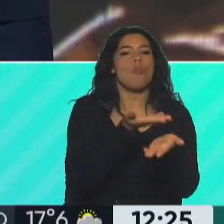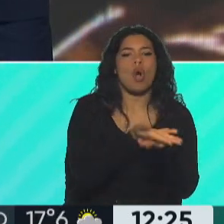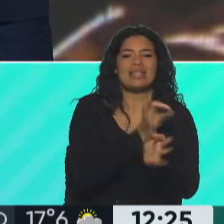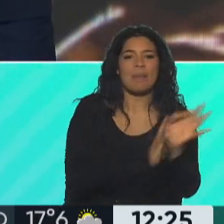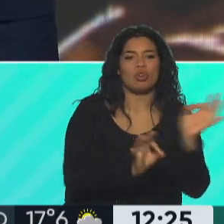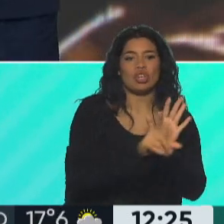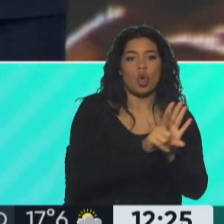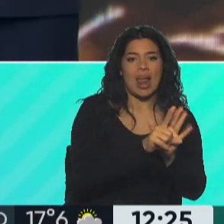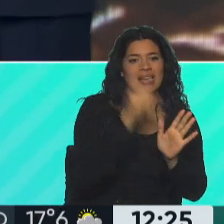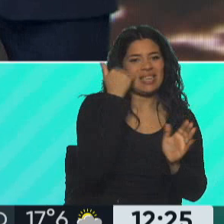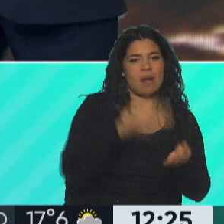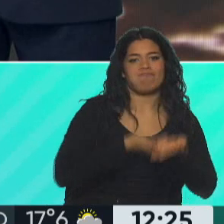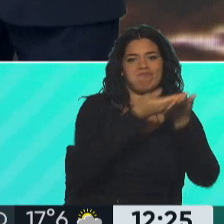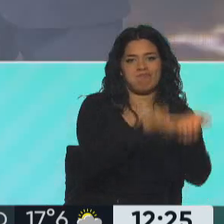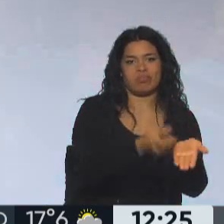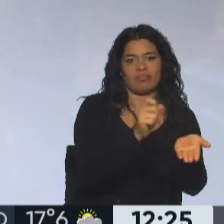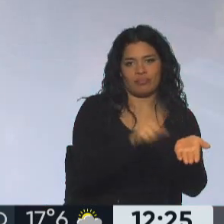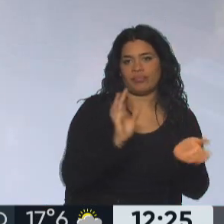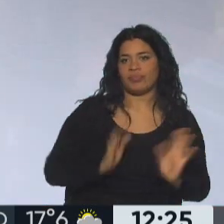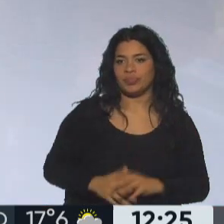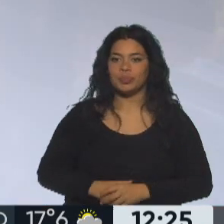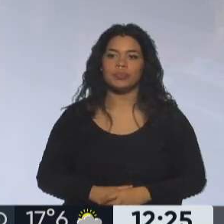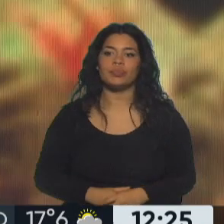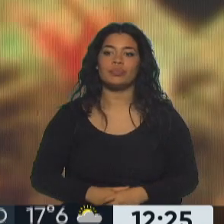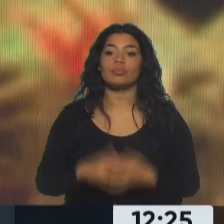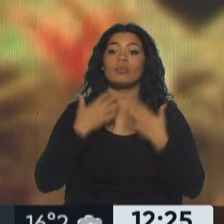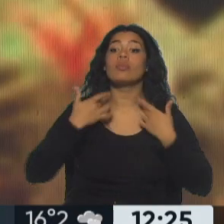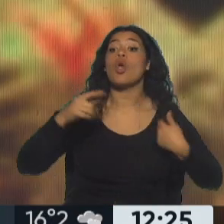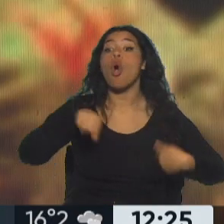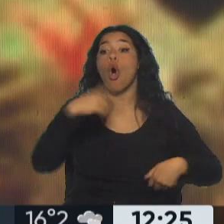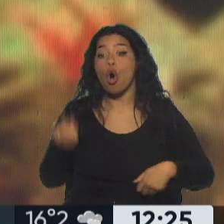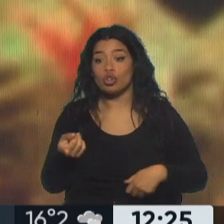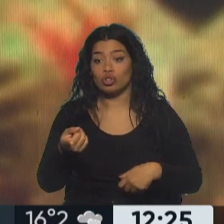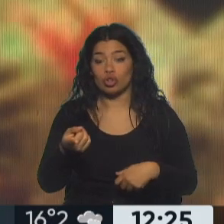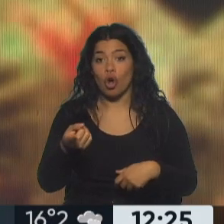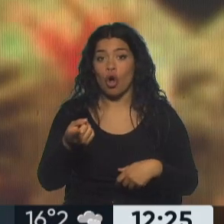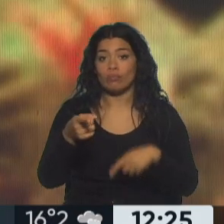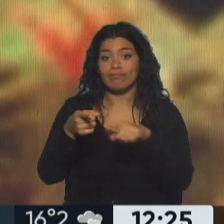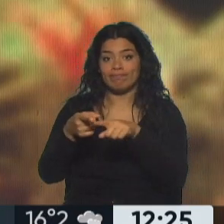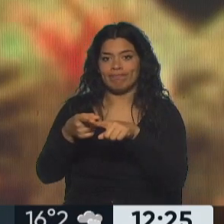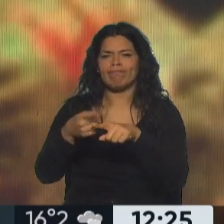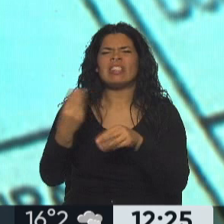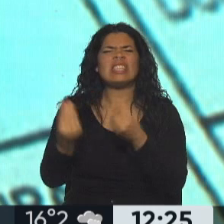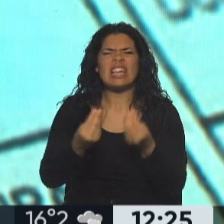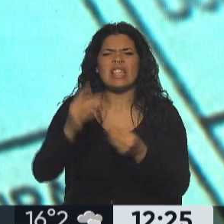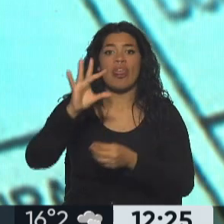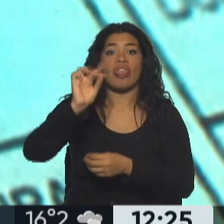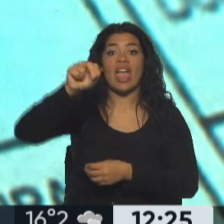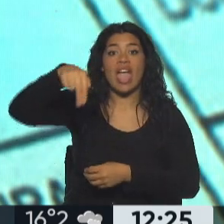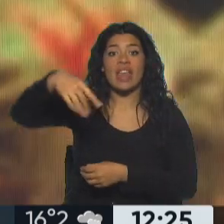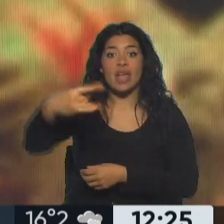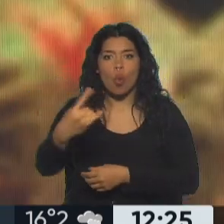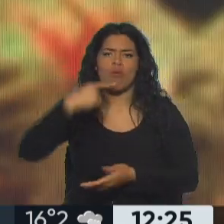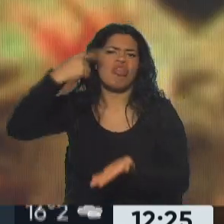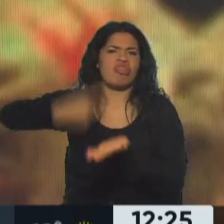las elecciones lo define el actual gobierno. La otra medida es un decreto de necesidad y urgencia que también pasa por el Congreso, pero